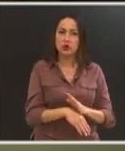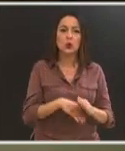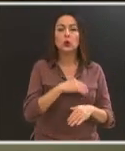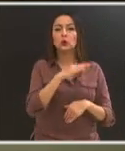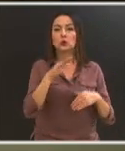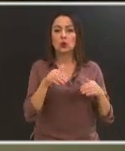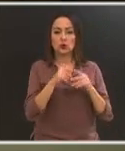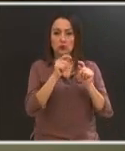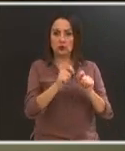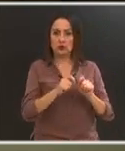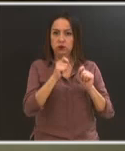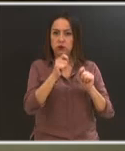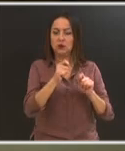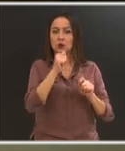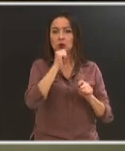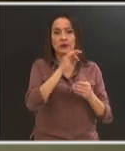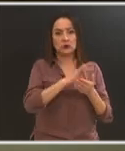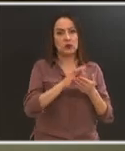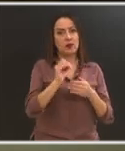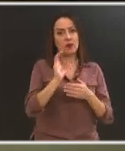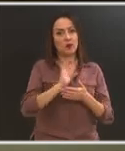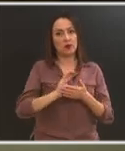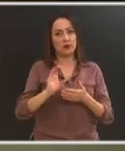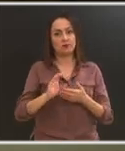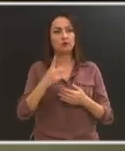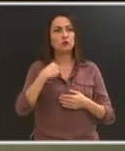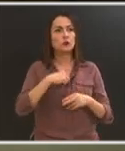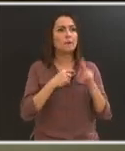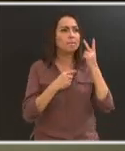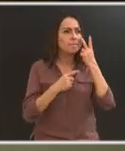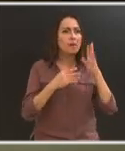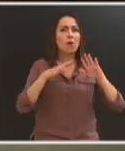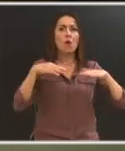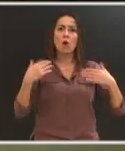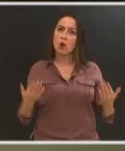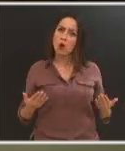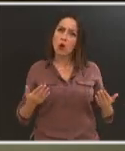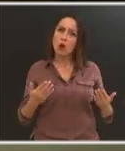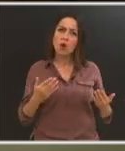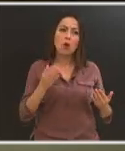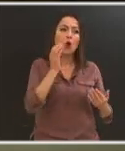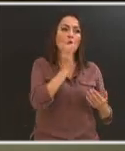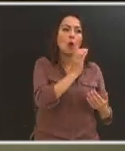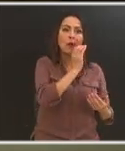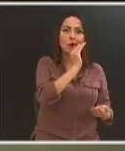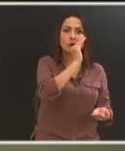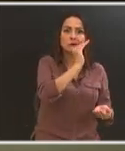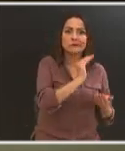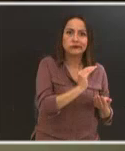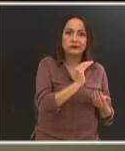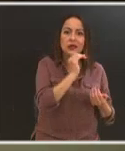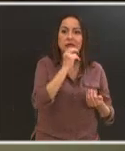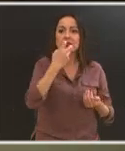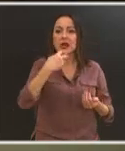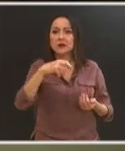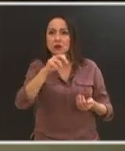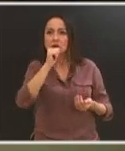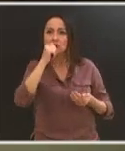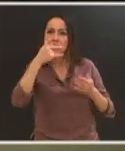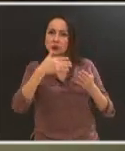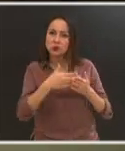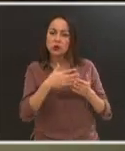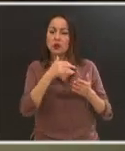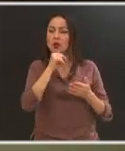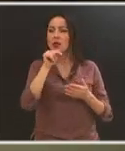es la educación primaria y secundaria. Y hemos visto cómo se le quitó a comedores infantiles, transporte estudiantil,